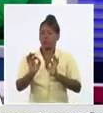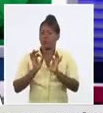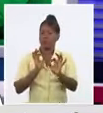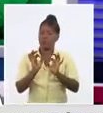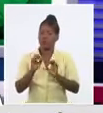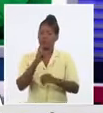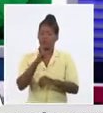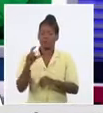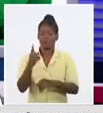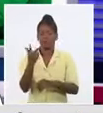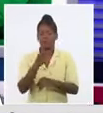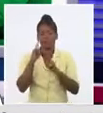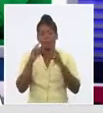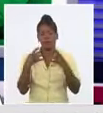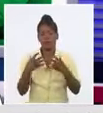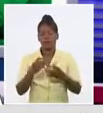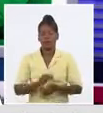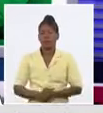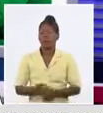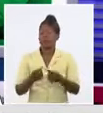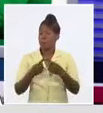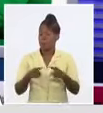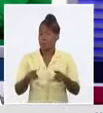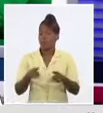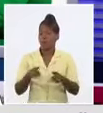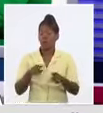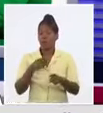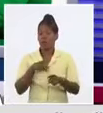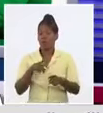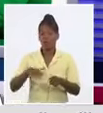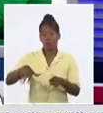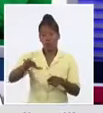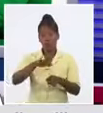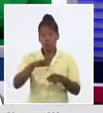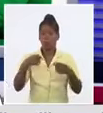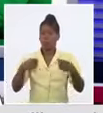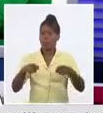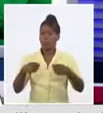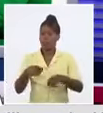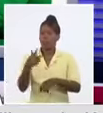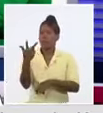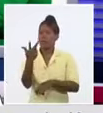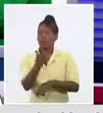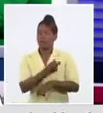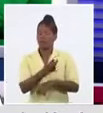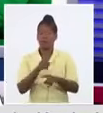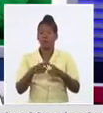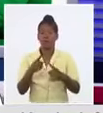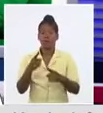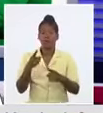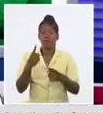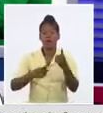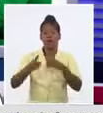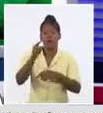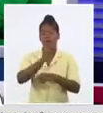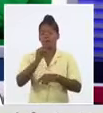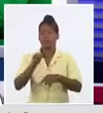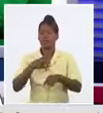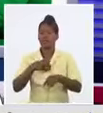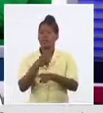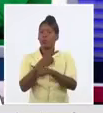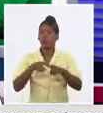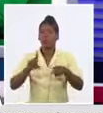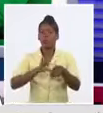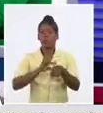Y lo que sí evita es que pases, a no ser que tengas alguna comorbilidad que te acompañe, tengas una